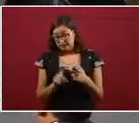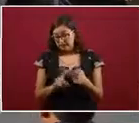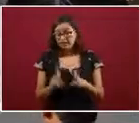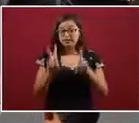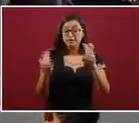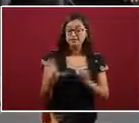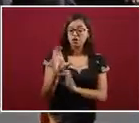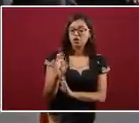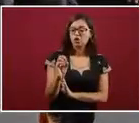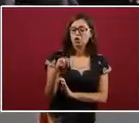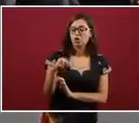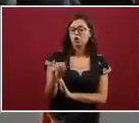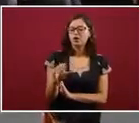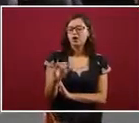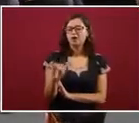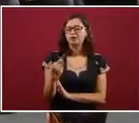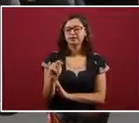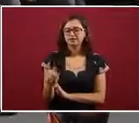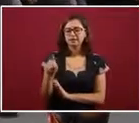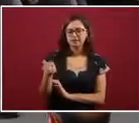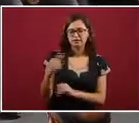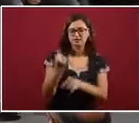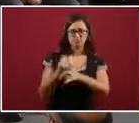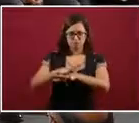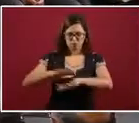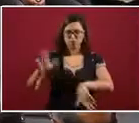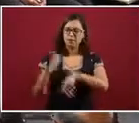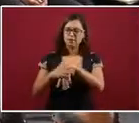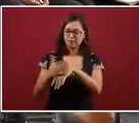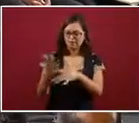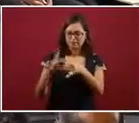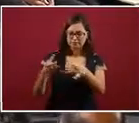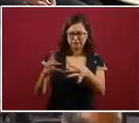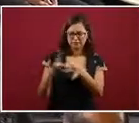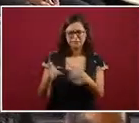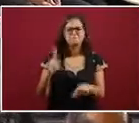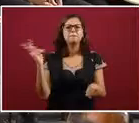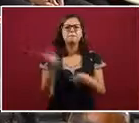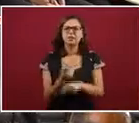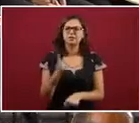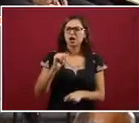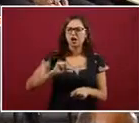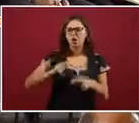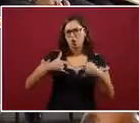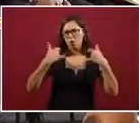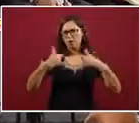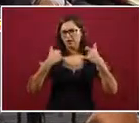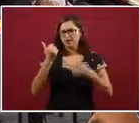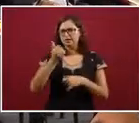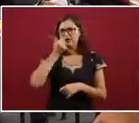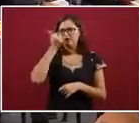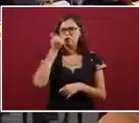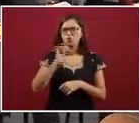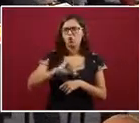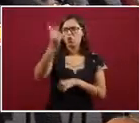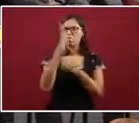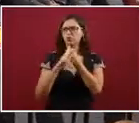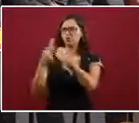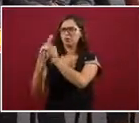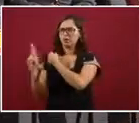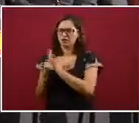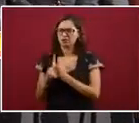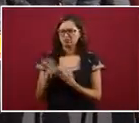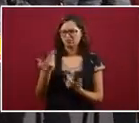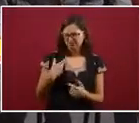dé un informe sobre lo que estás planteando, sobre las becas de los jóvenes en el extranjero. No se eliminan becas,